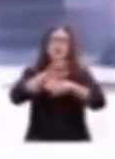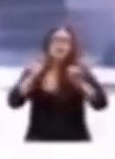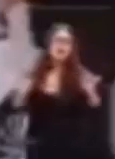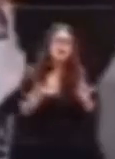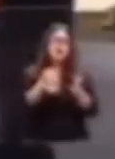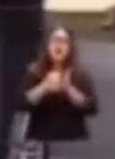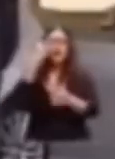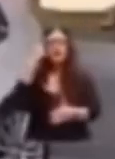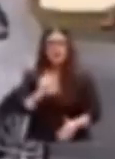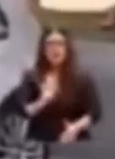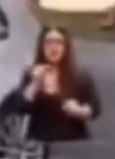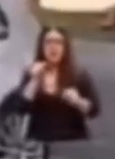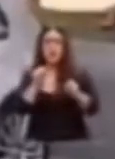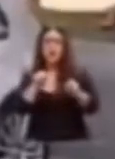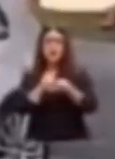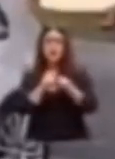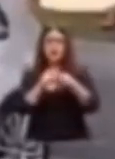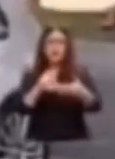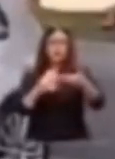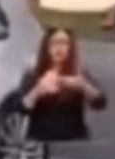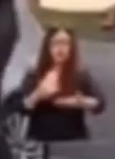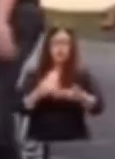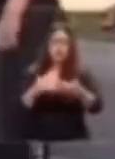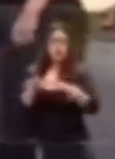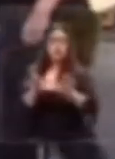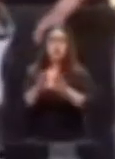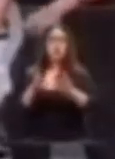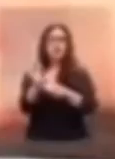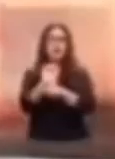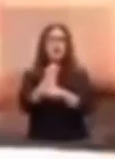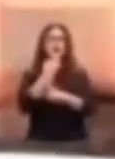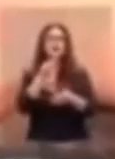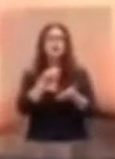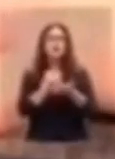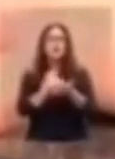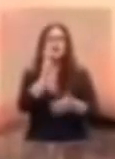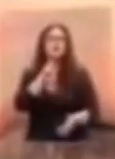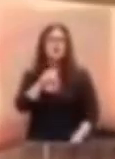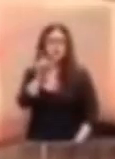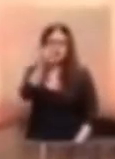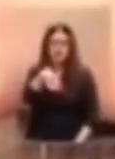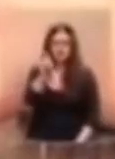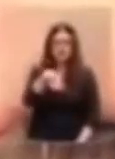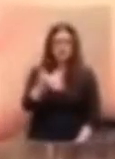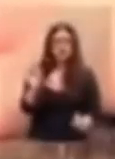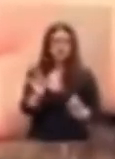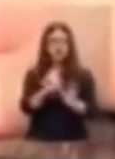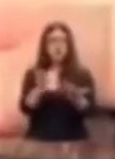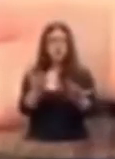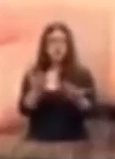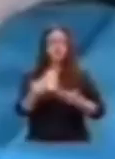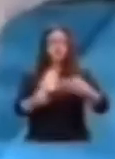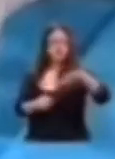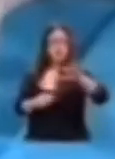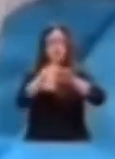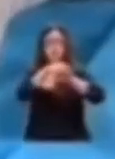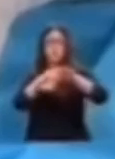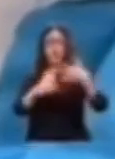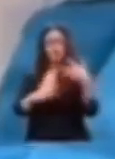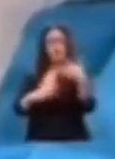caso de un accidente puede abrir su auto e incluso pagar a través de él sin tarjetas bancarias sólo acercando su mano